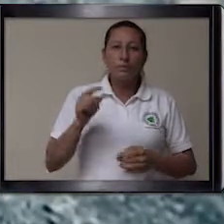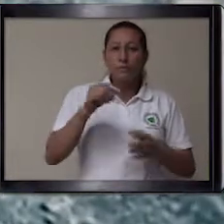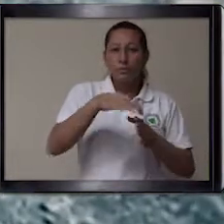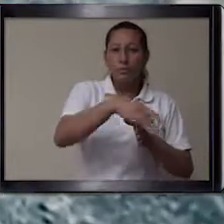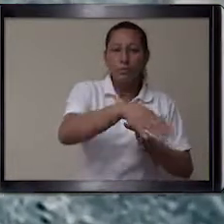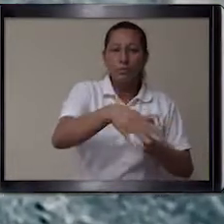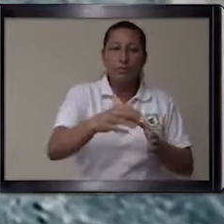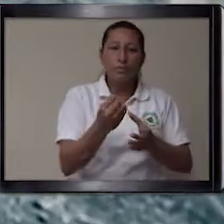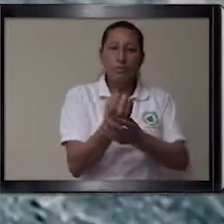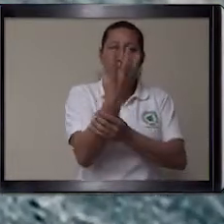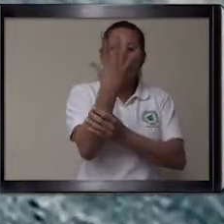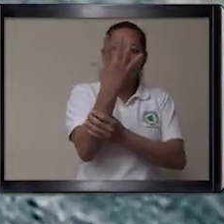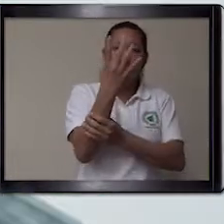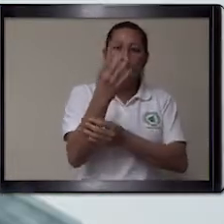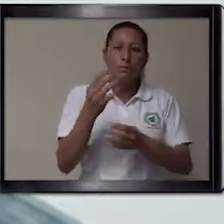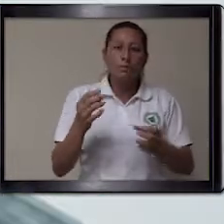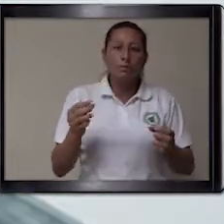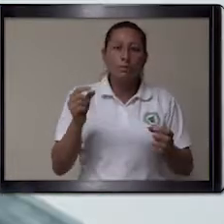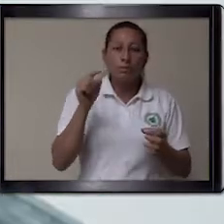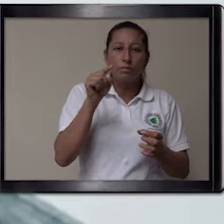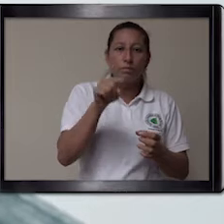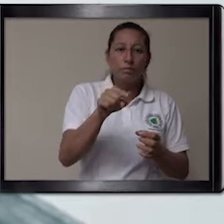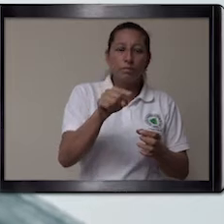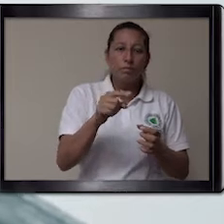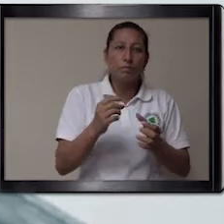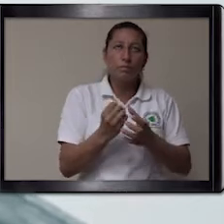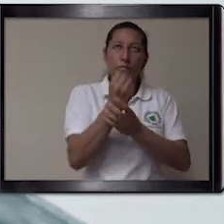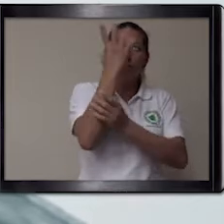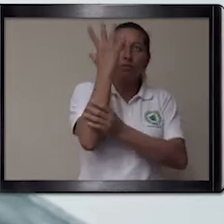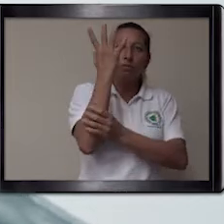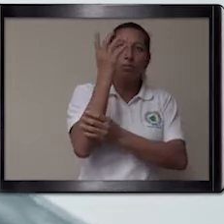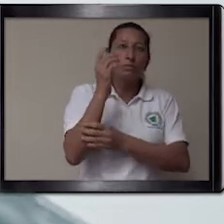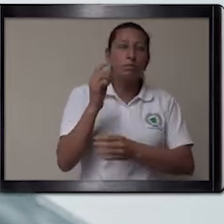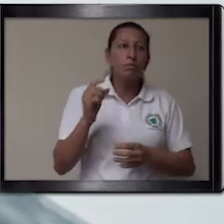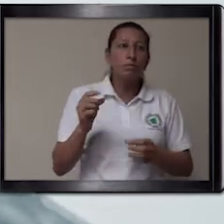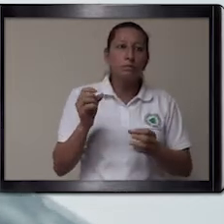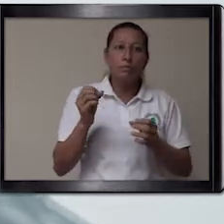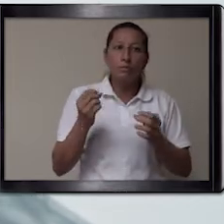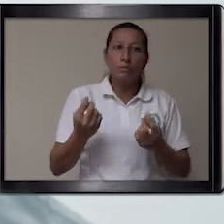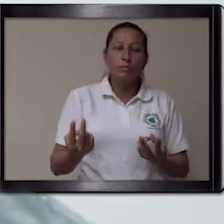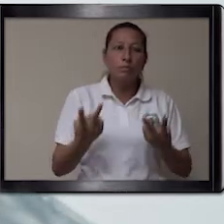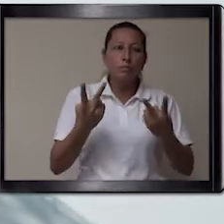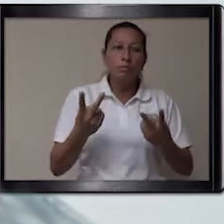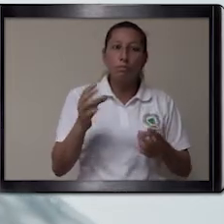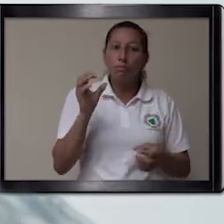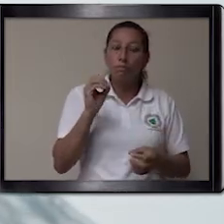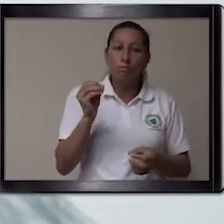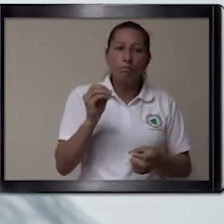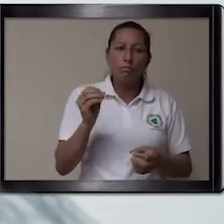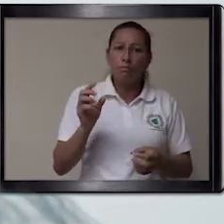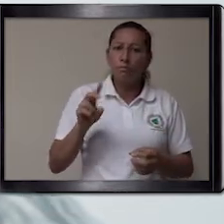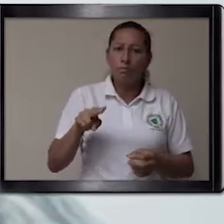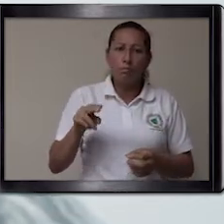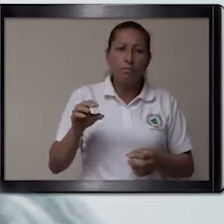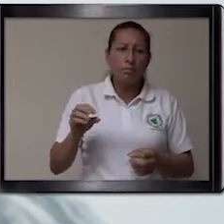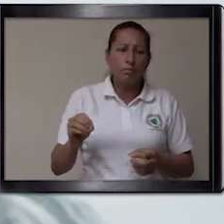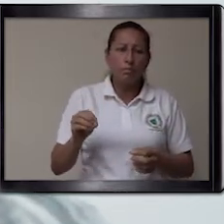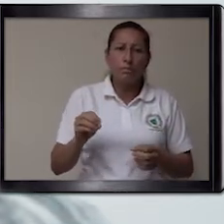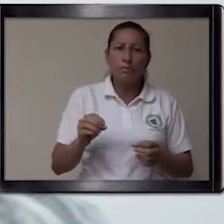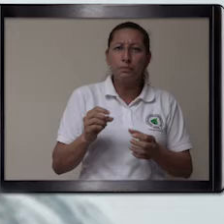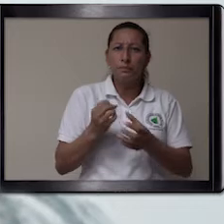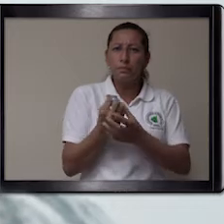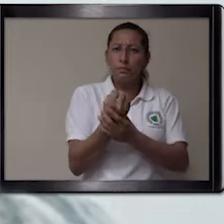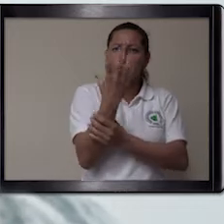Los deslizamientos volcánicos se pueden originar tanto en un coloso activo como inactivo. La humedad y la estructura de los